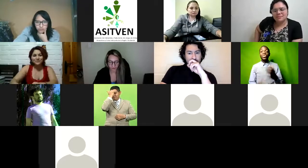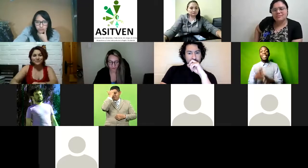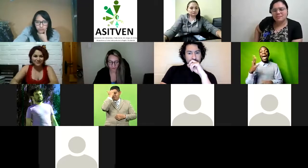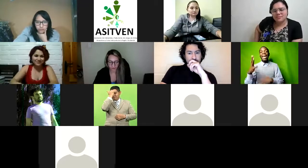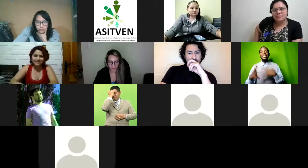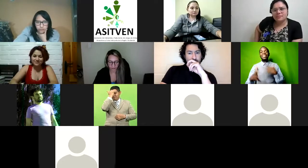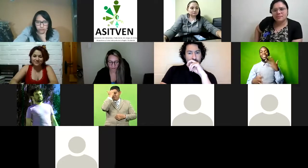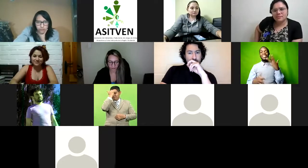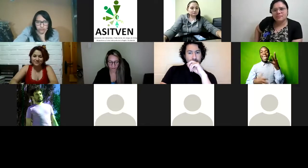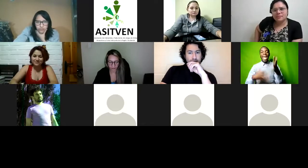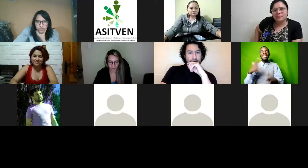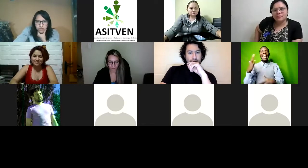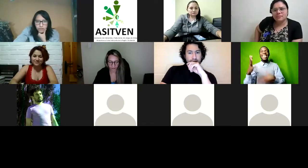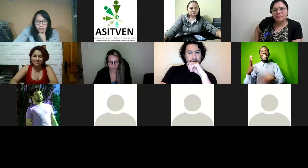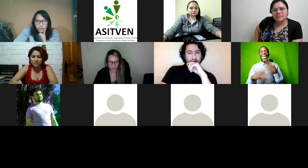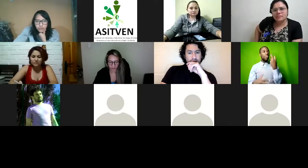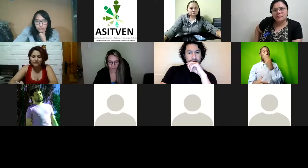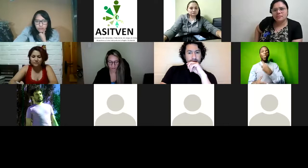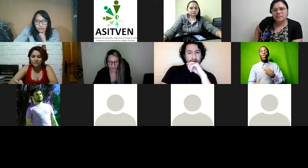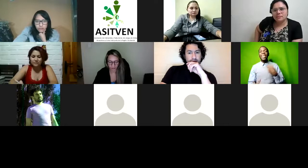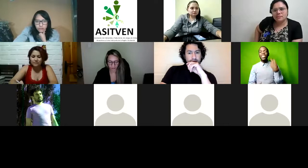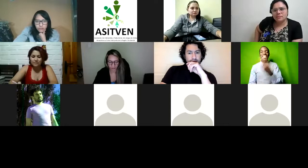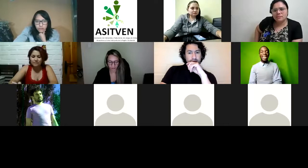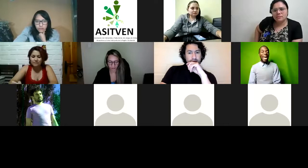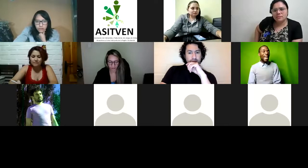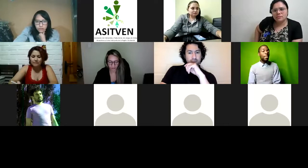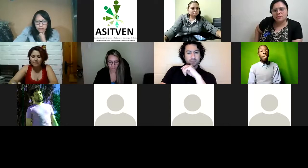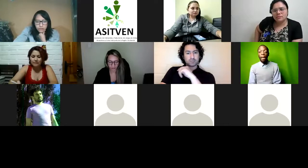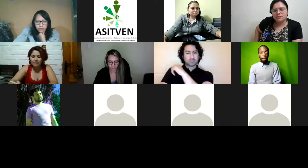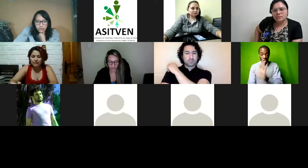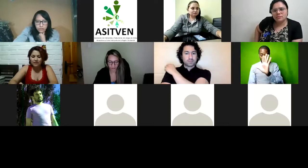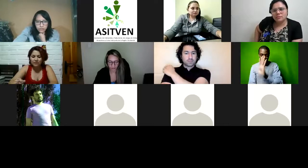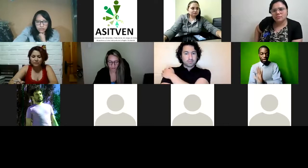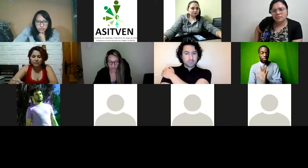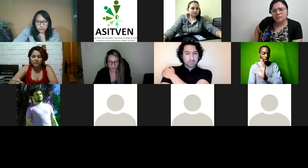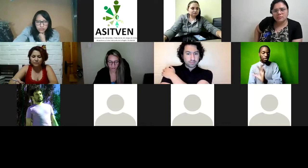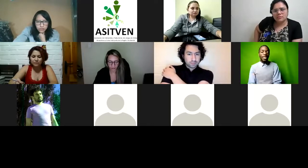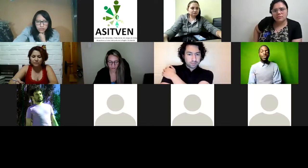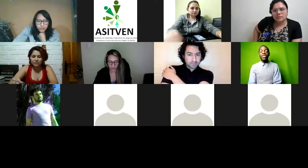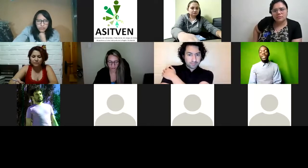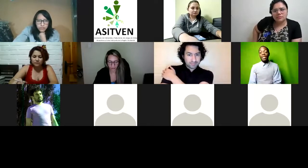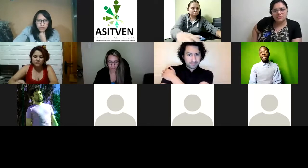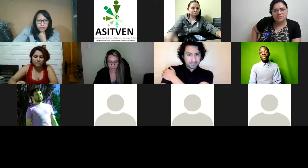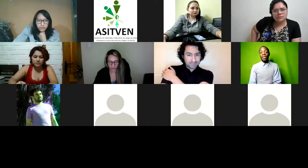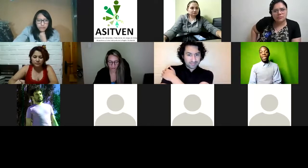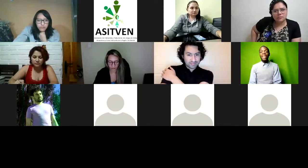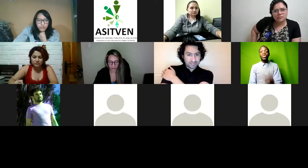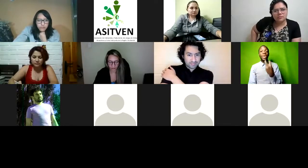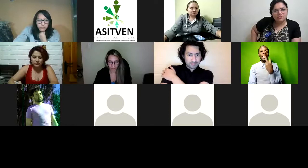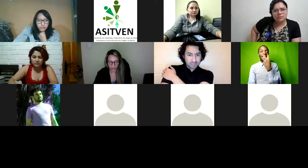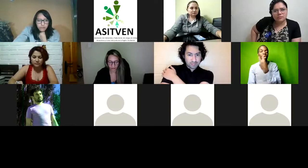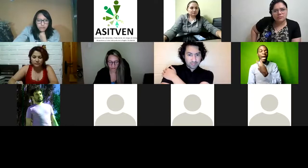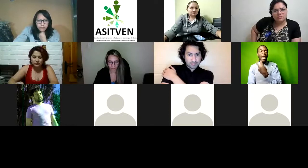era usar señas y una modulación exagerada. En un tiempo, eso se refería a